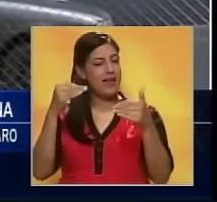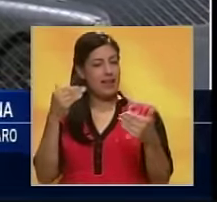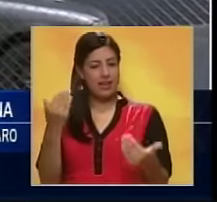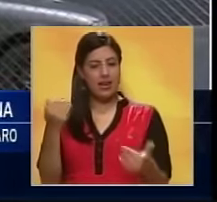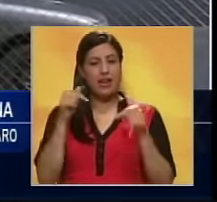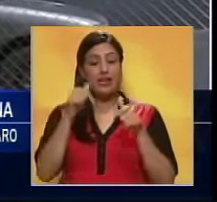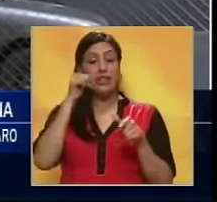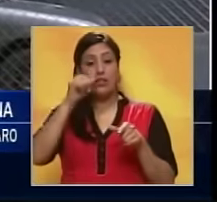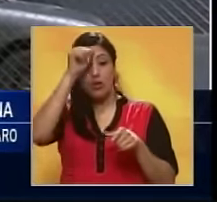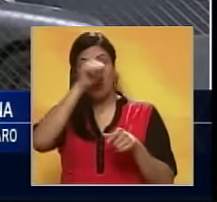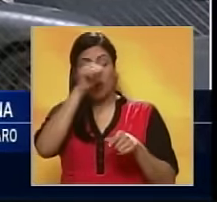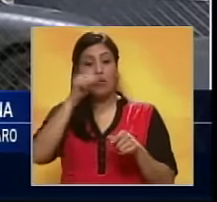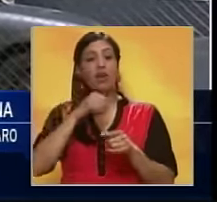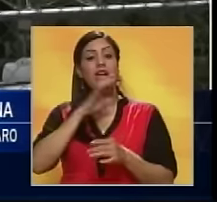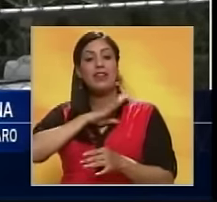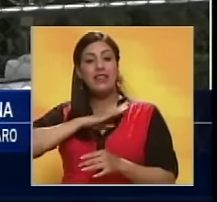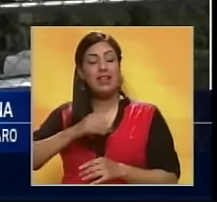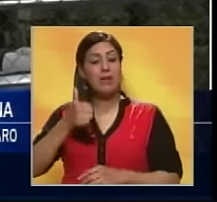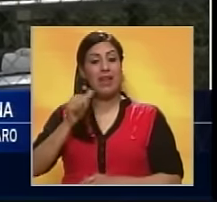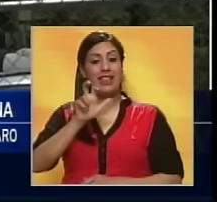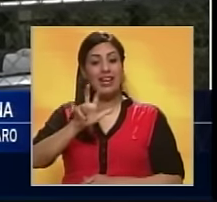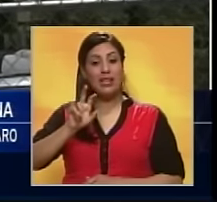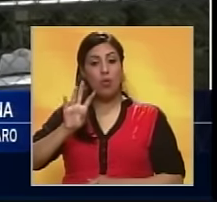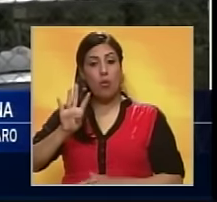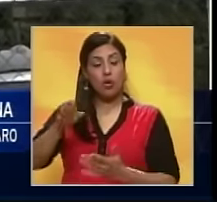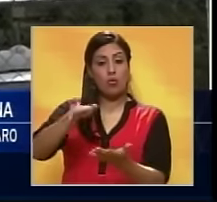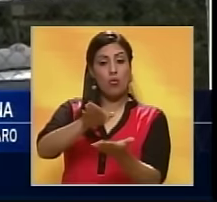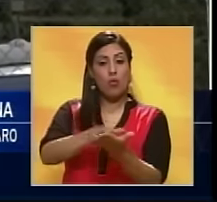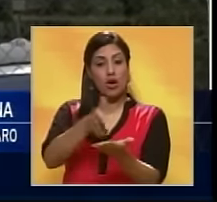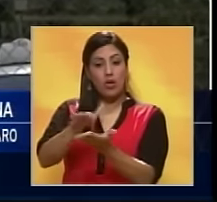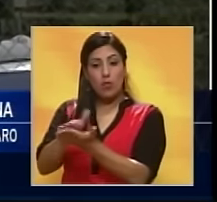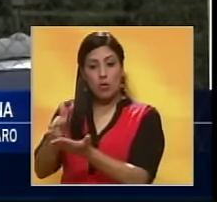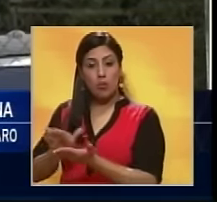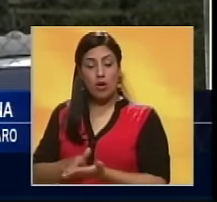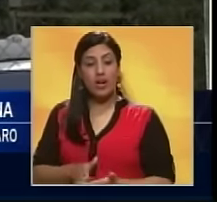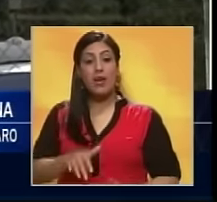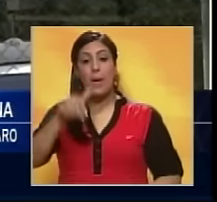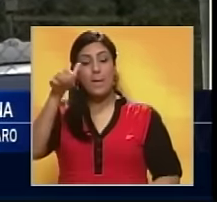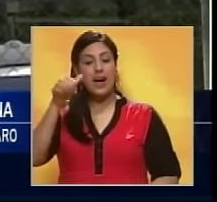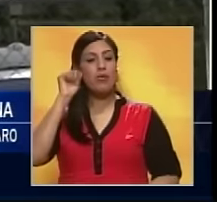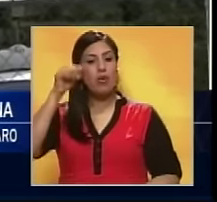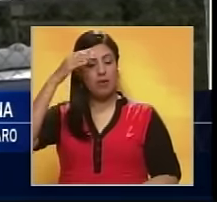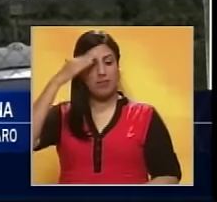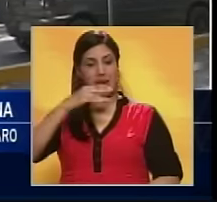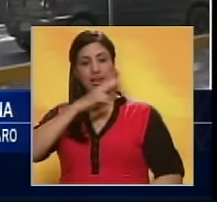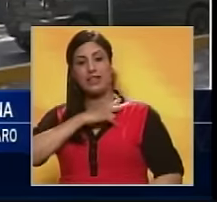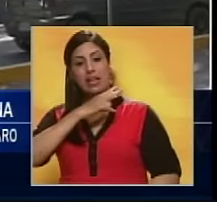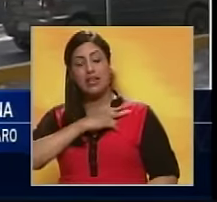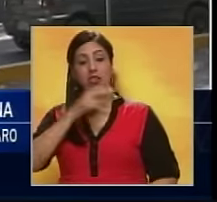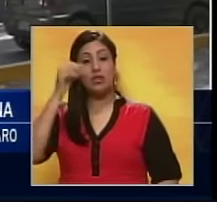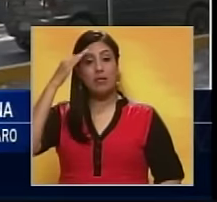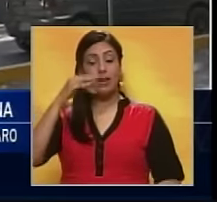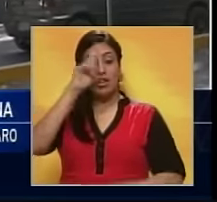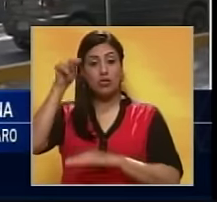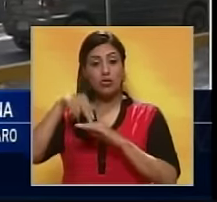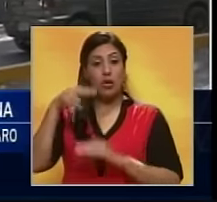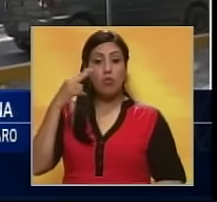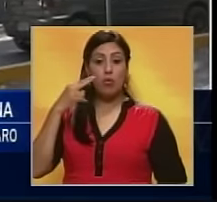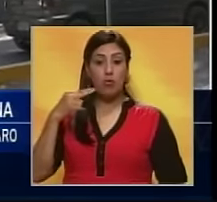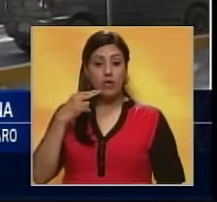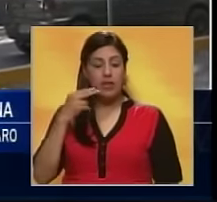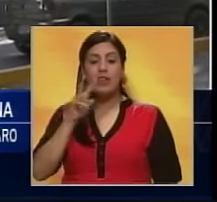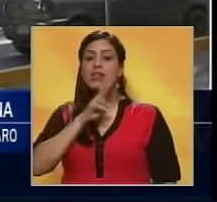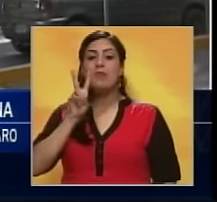que durante este fin de semana se produjeron 34 muertes, entre ellas la del teniente de la fragata de la Fuerza Armada